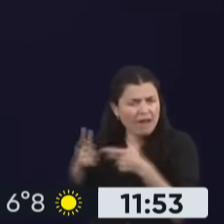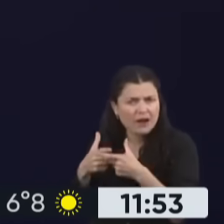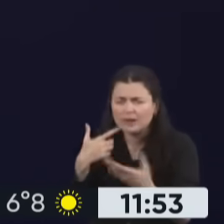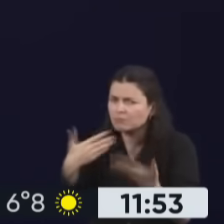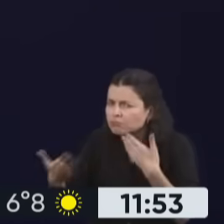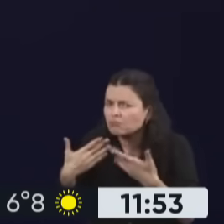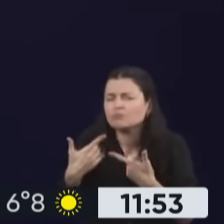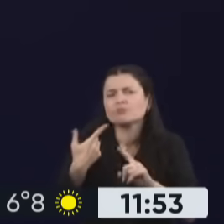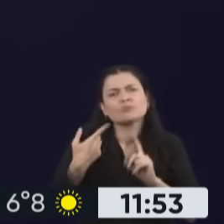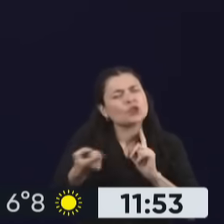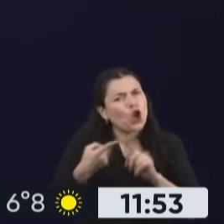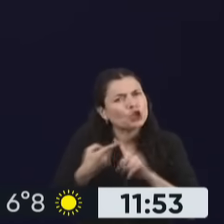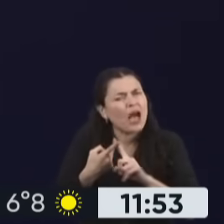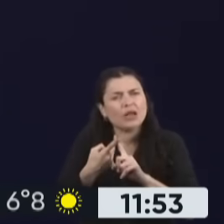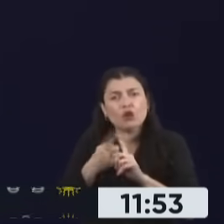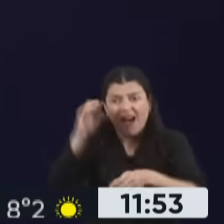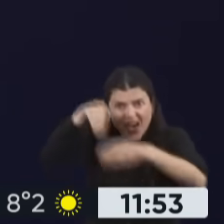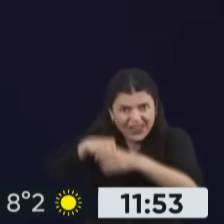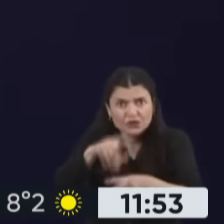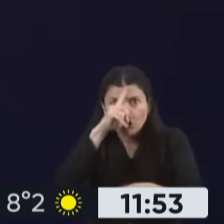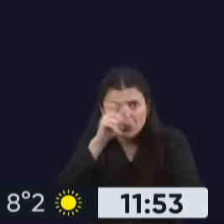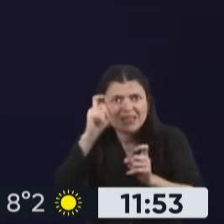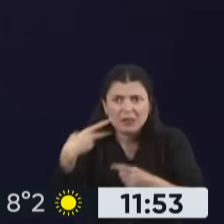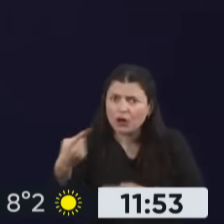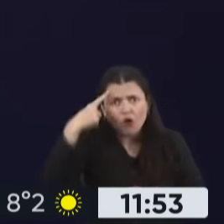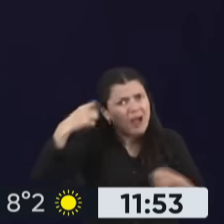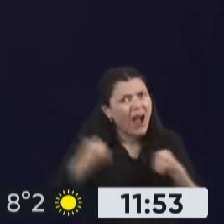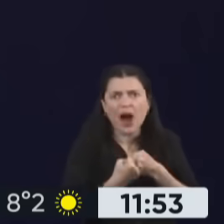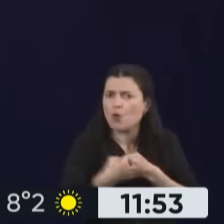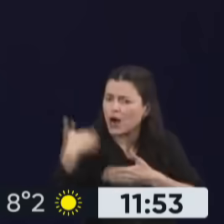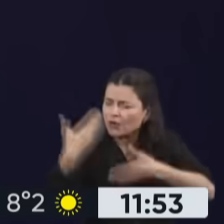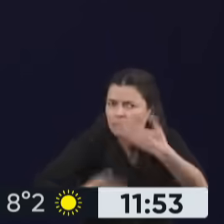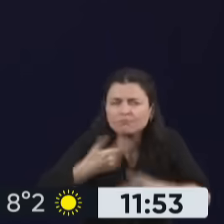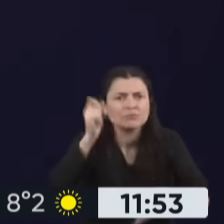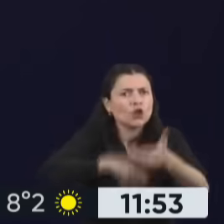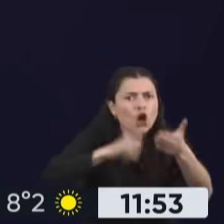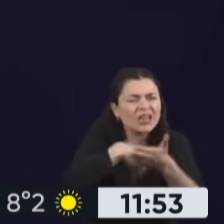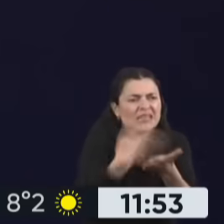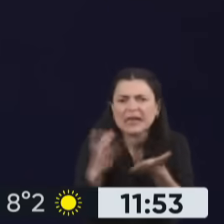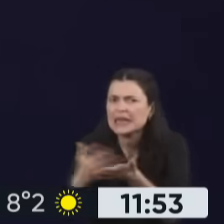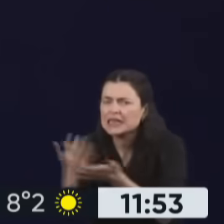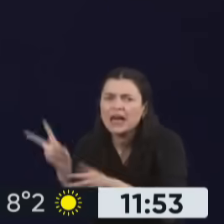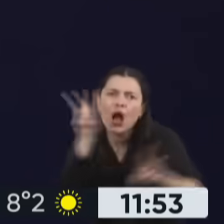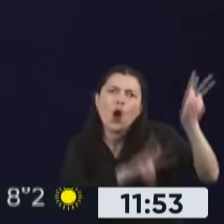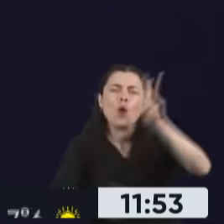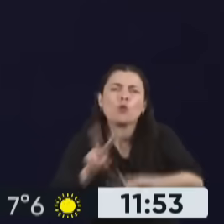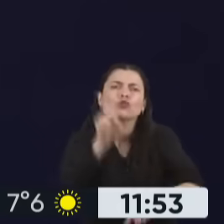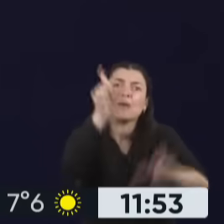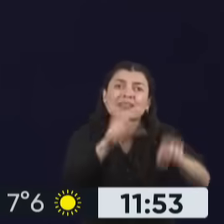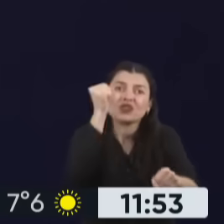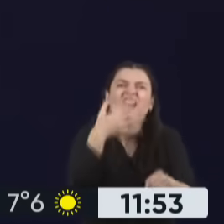en línea con hacer todo lo que haya que hacer para seguir mejorando el salario de todos los empleados del Garrahan,